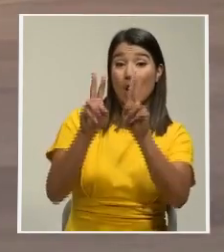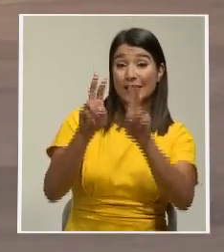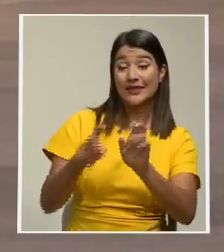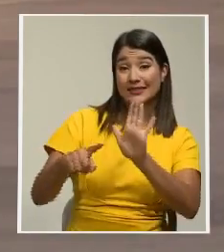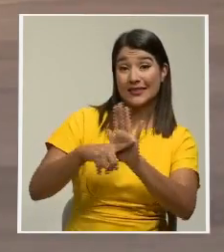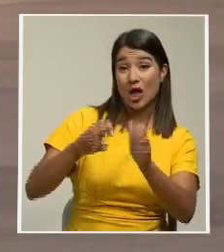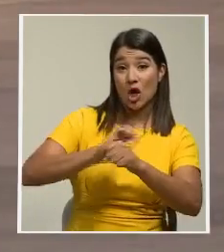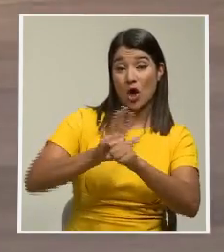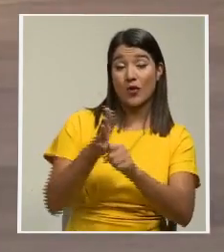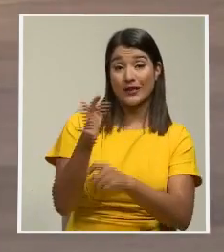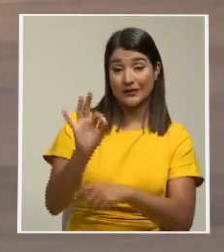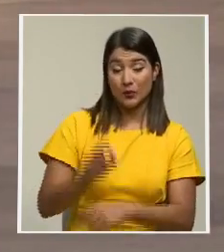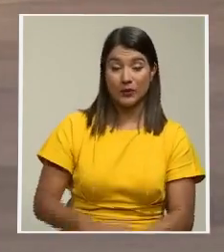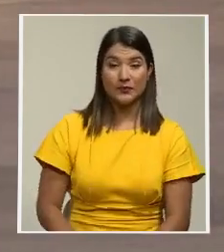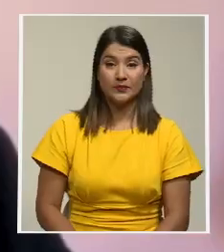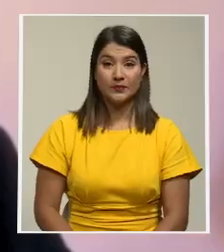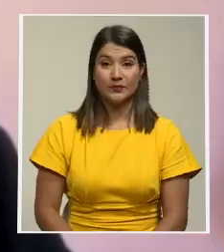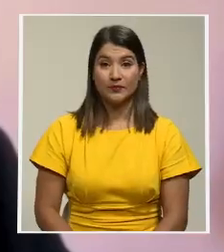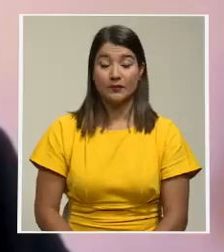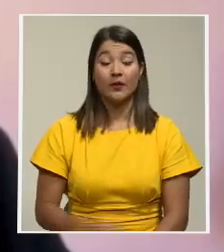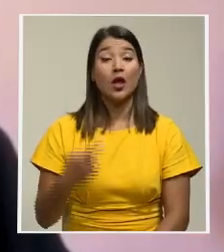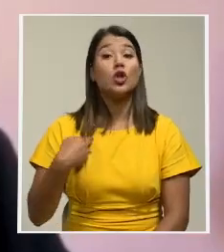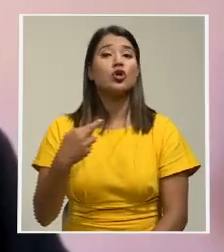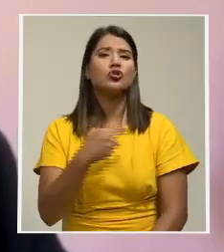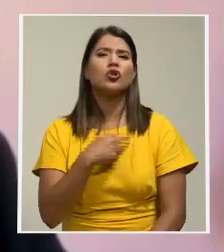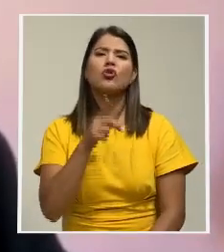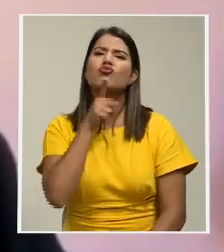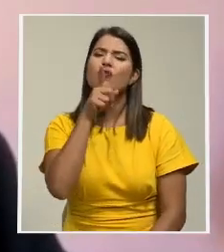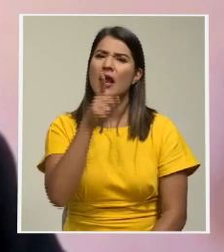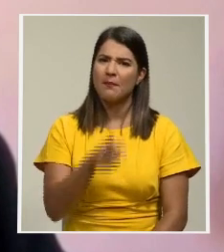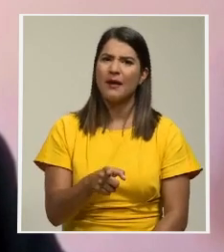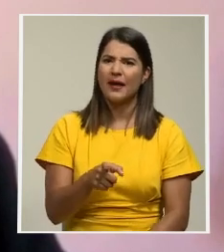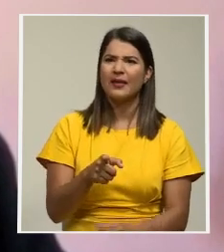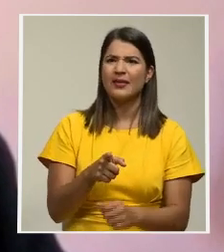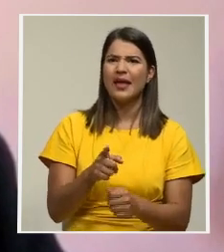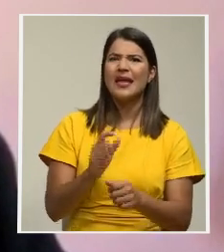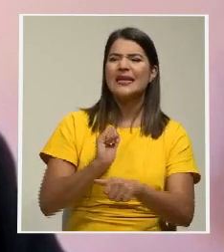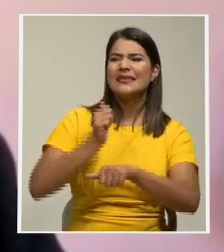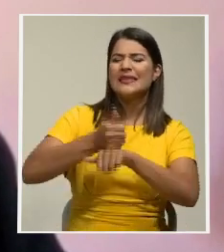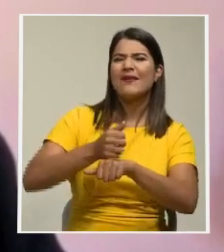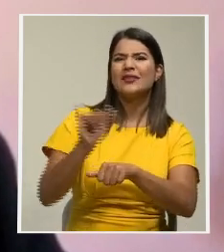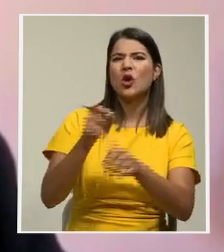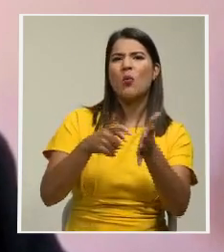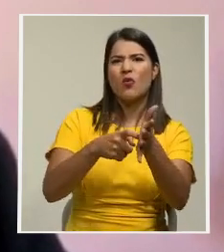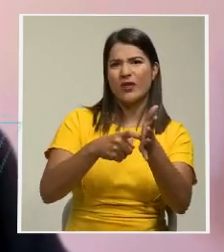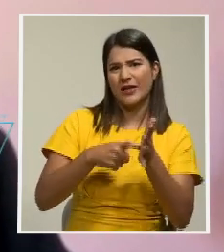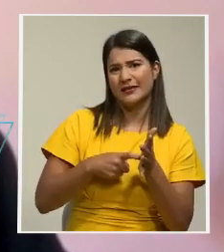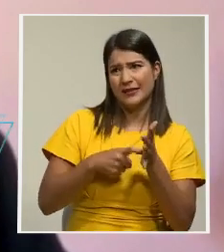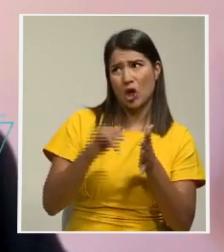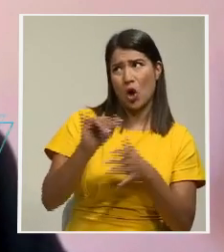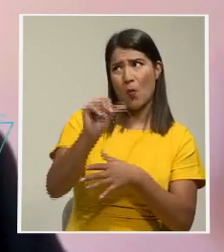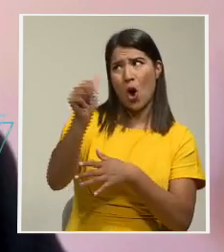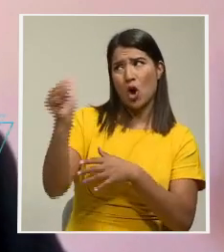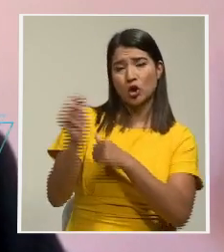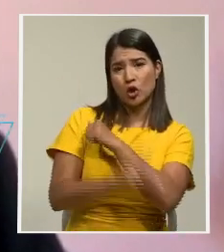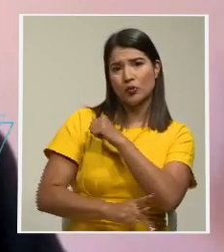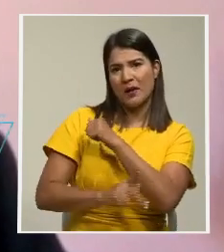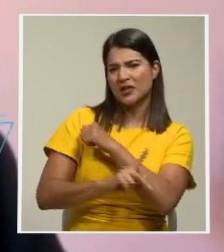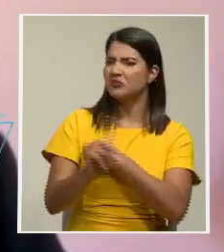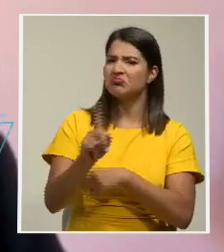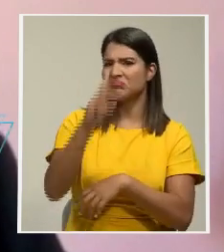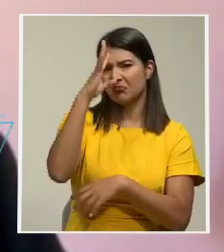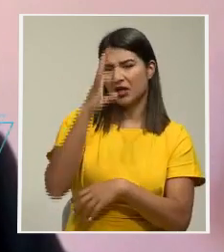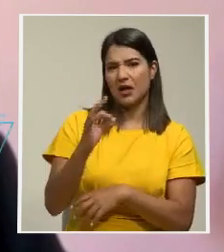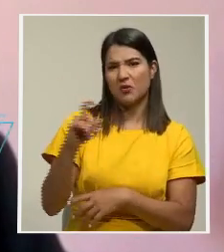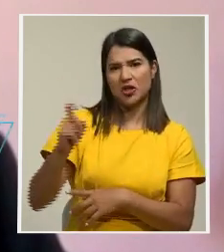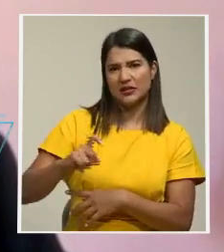los vacacionistas extranjeros. Nosotros, en realidad, poner la prueba como un requisito, como lo han hecho otros, no lo consideramos necesario. De